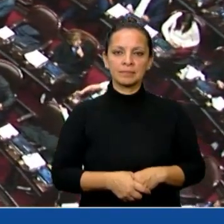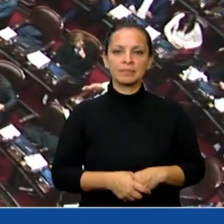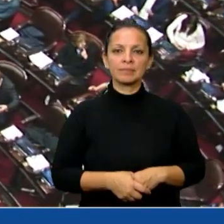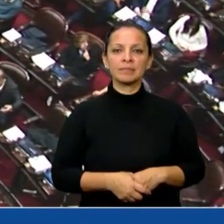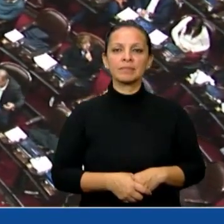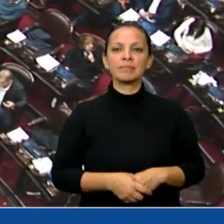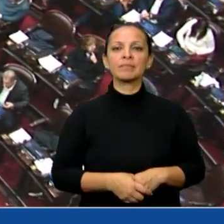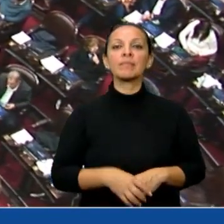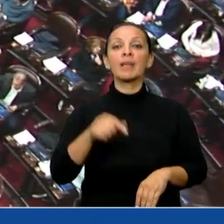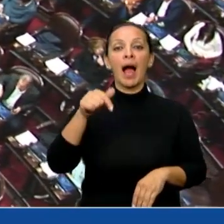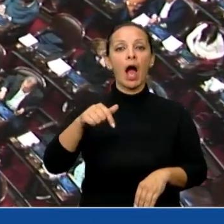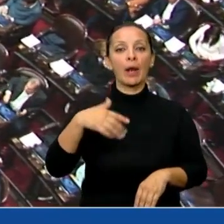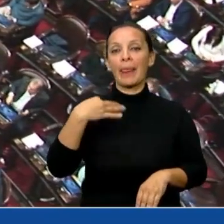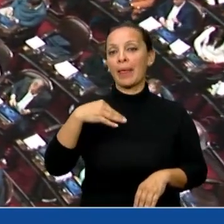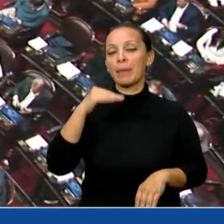Ahora le tomo a viva voz.